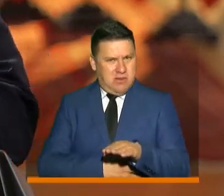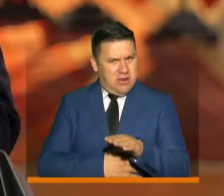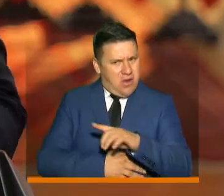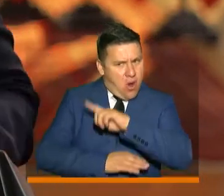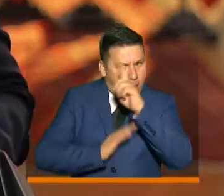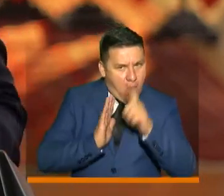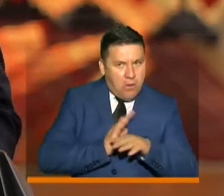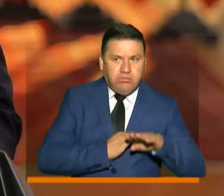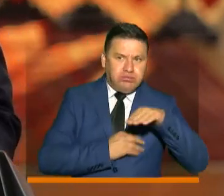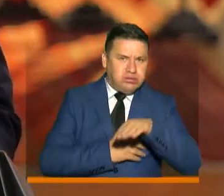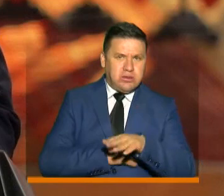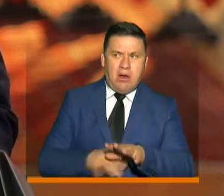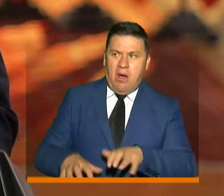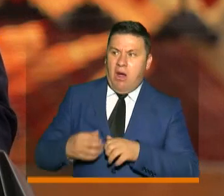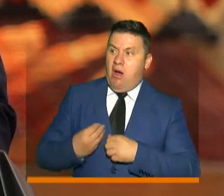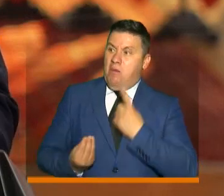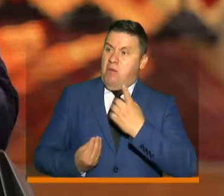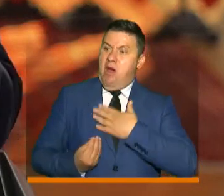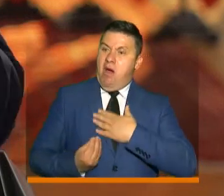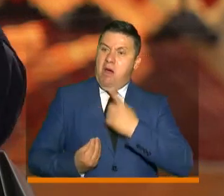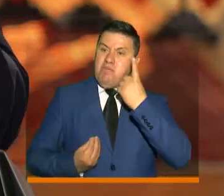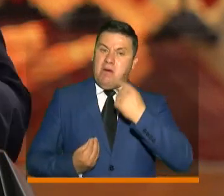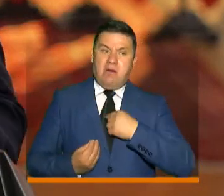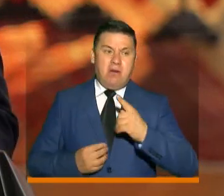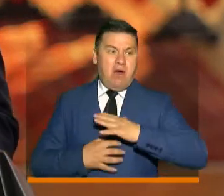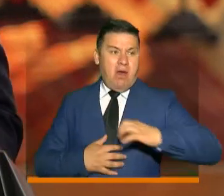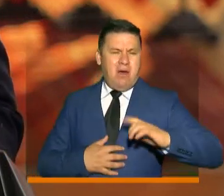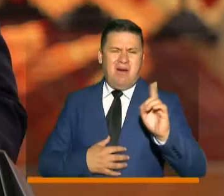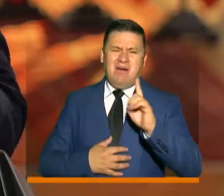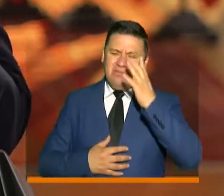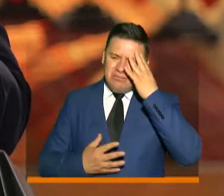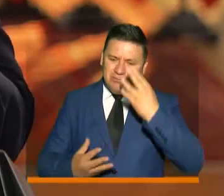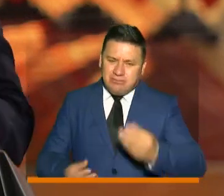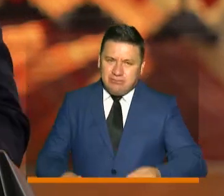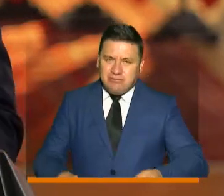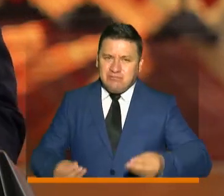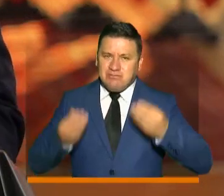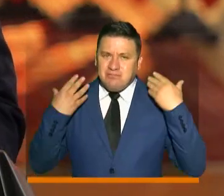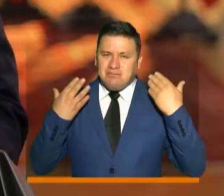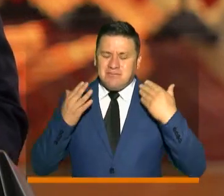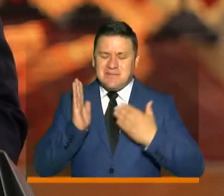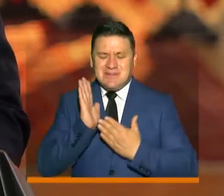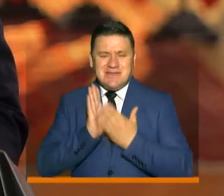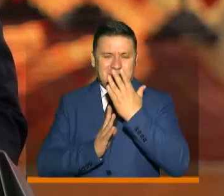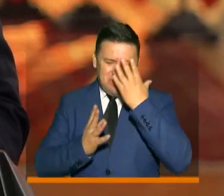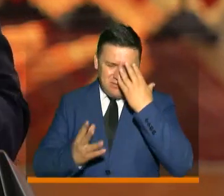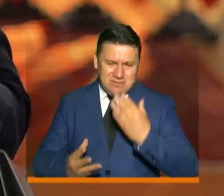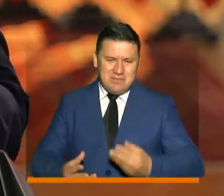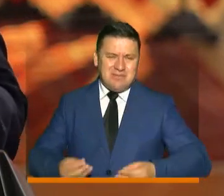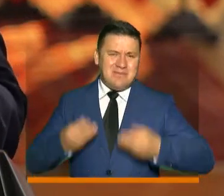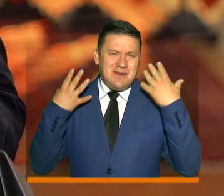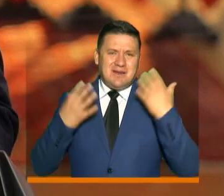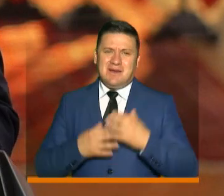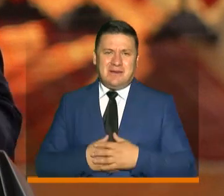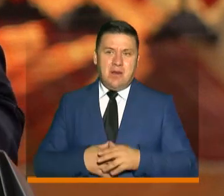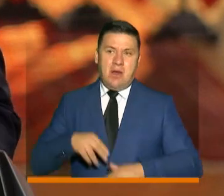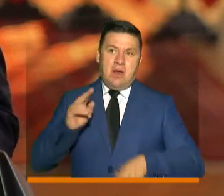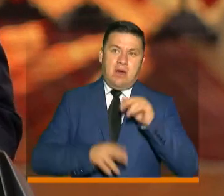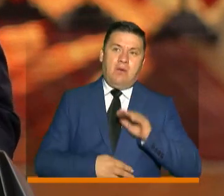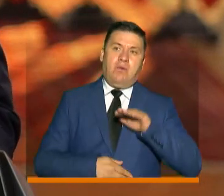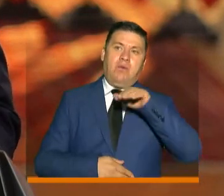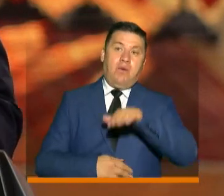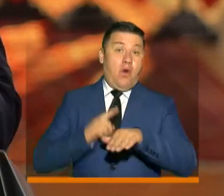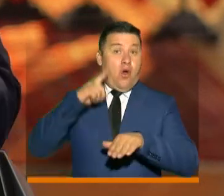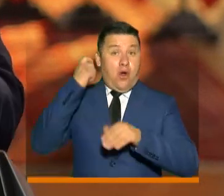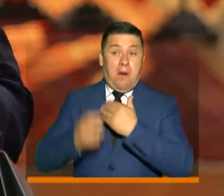concluimos sin mezquindades políticas para que queden atrás para siempre los tiempos donde las obras iniciadas en